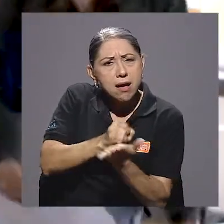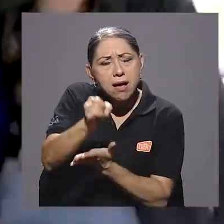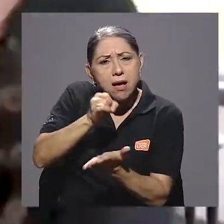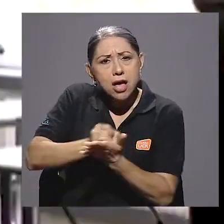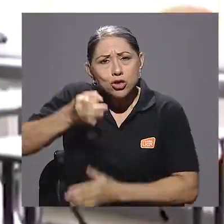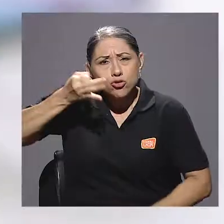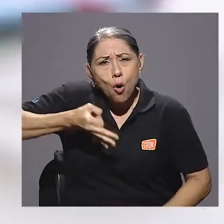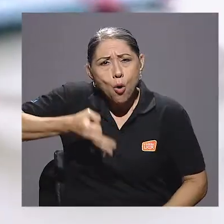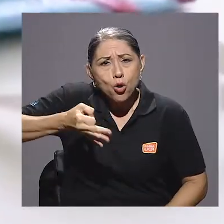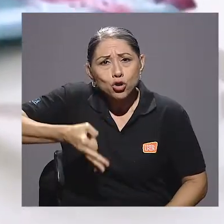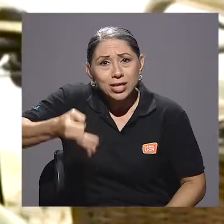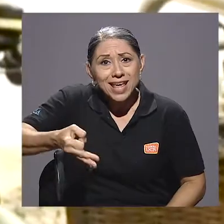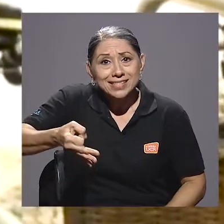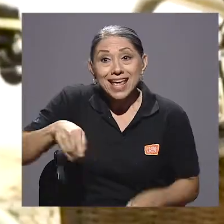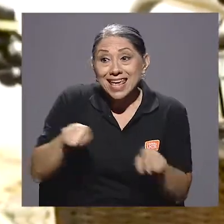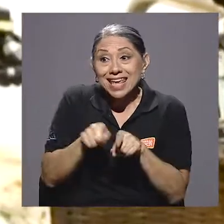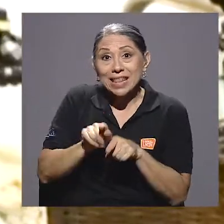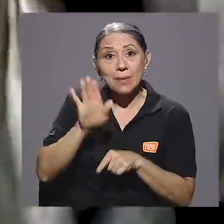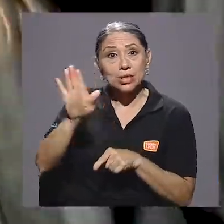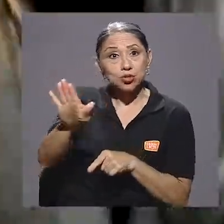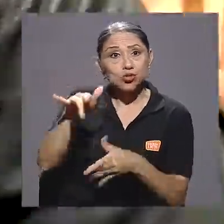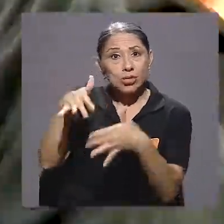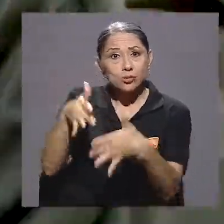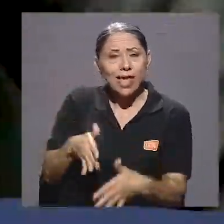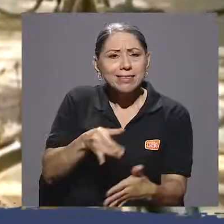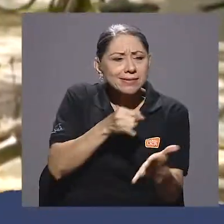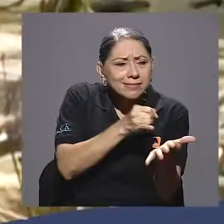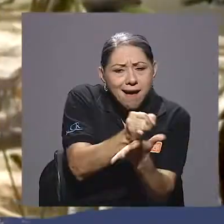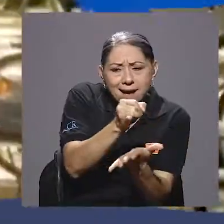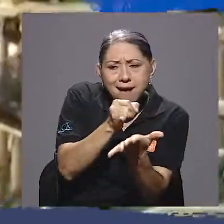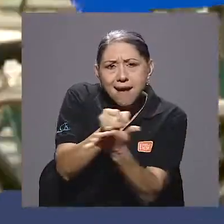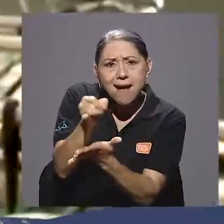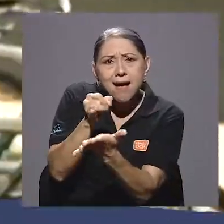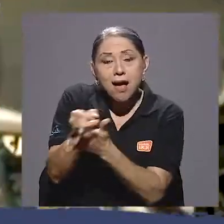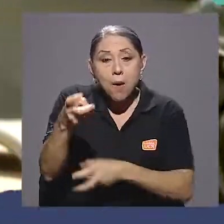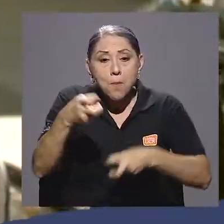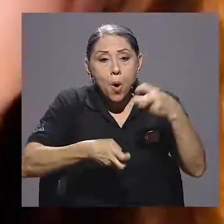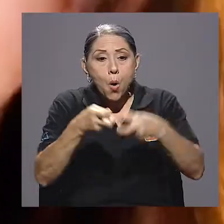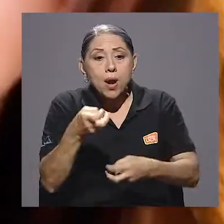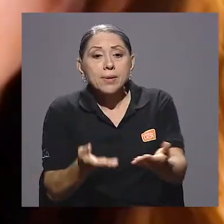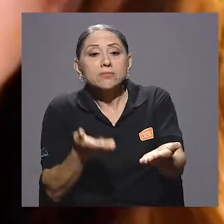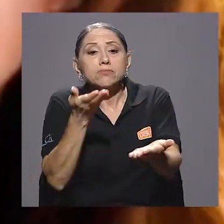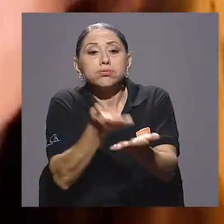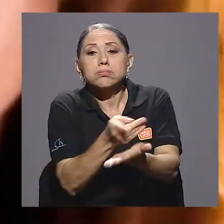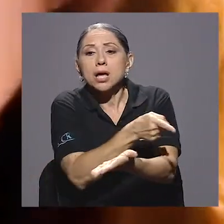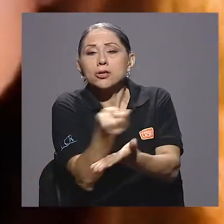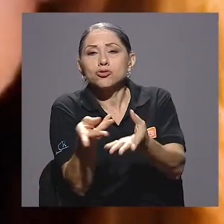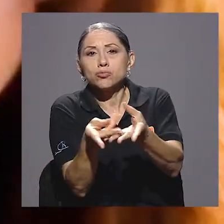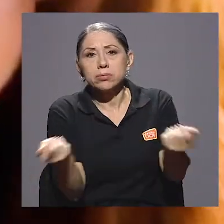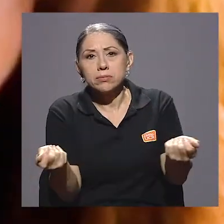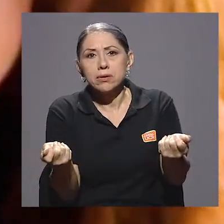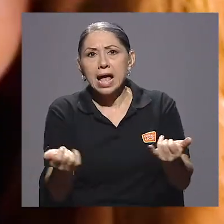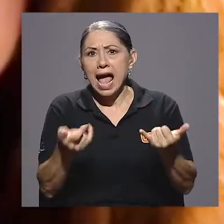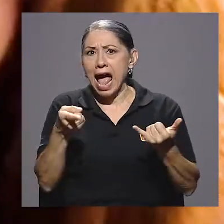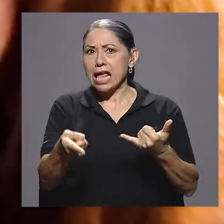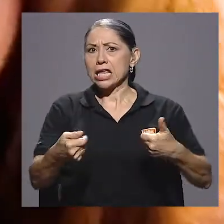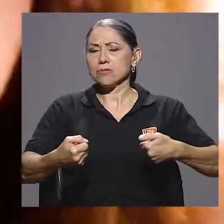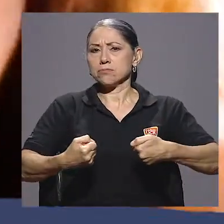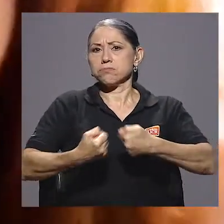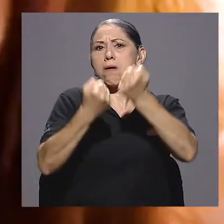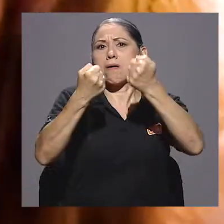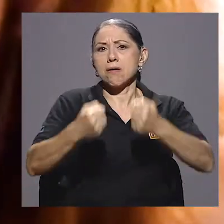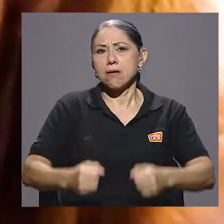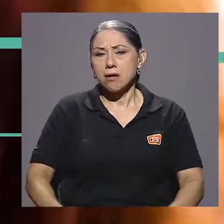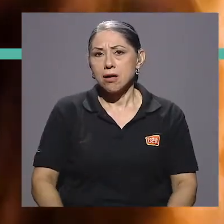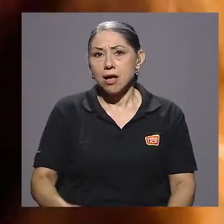los días, ¿verdad? Y que pone a sus estudiantes a investigar y a resolver problemas. Y aquí tenemos un enorme desafío,